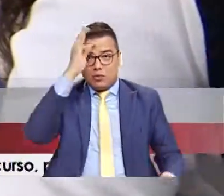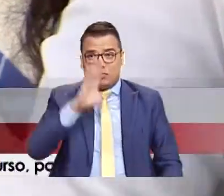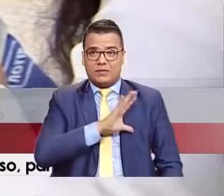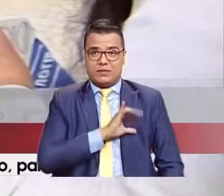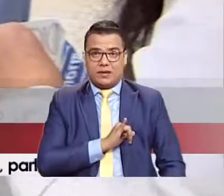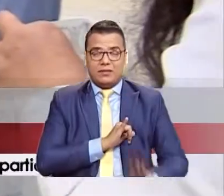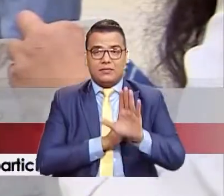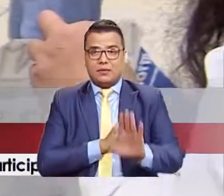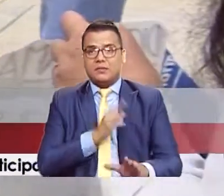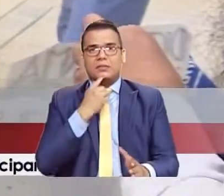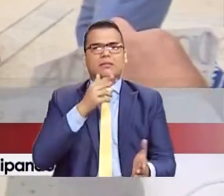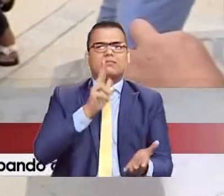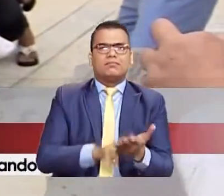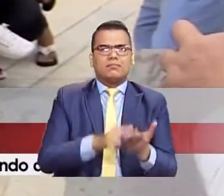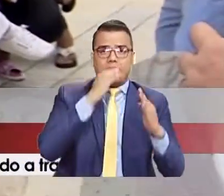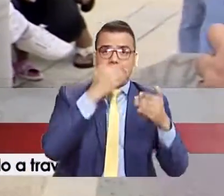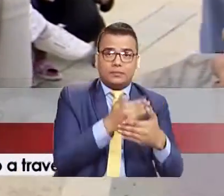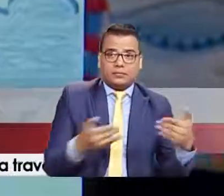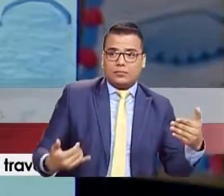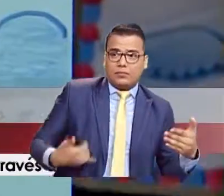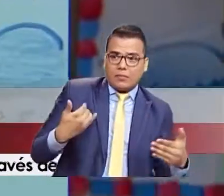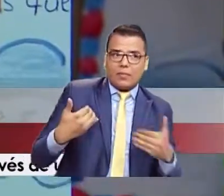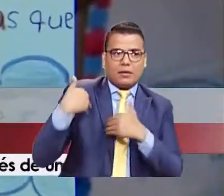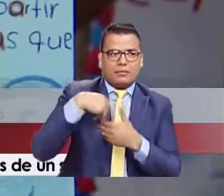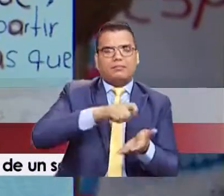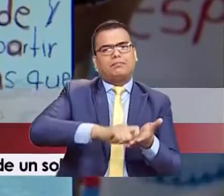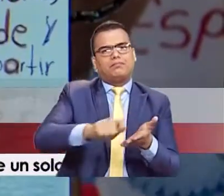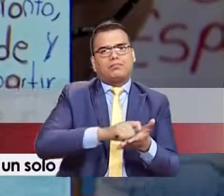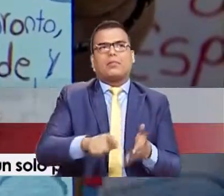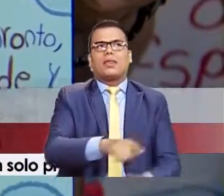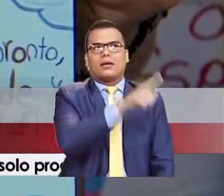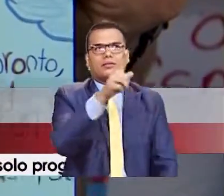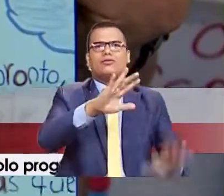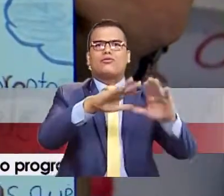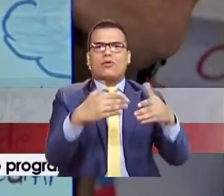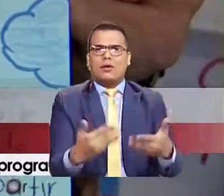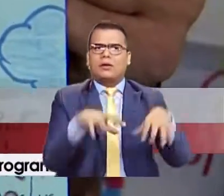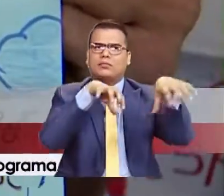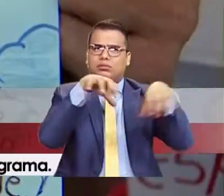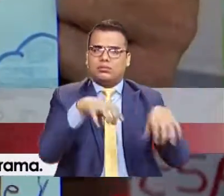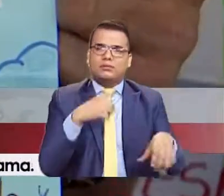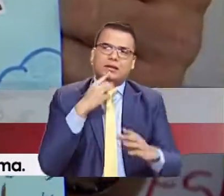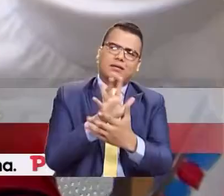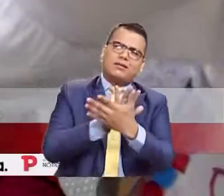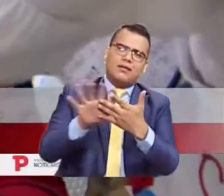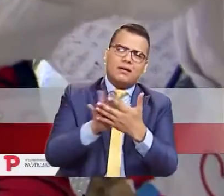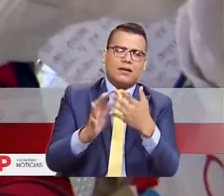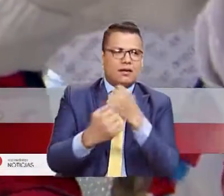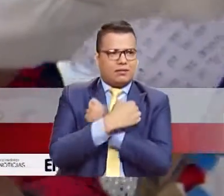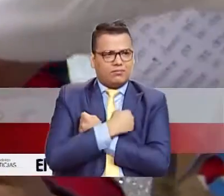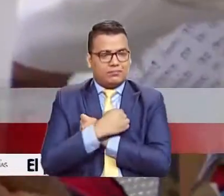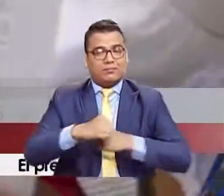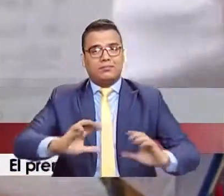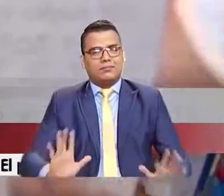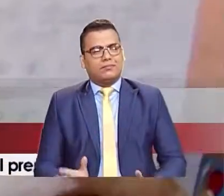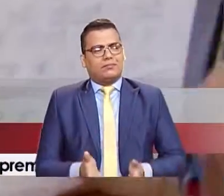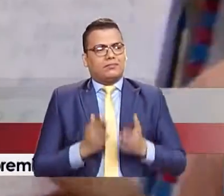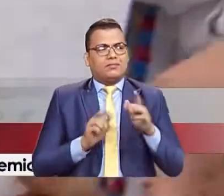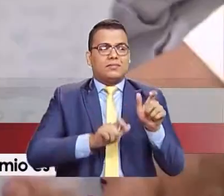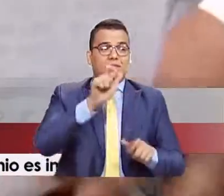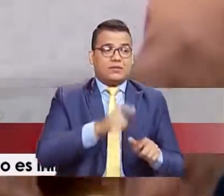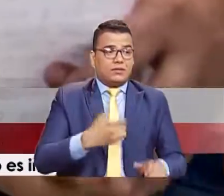cartas escritas por niños y jóvenes de instituciones educativas que llevaban un mensaje de amor y de aliento para los